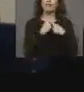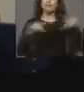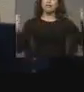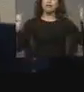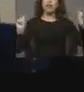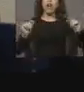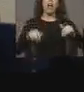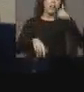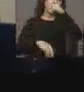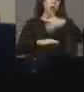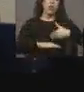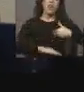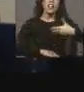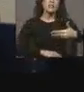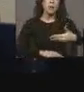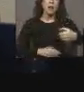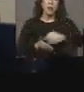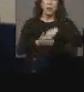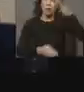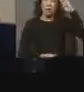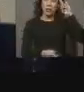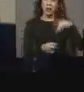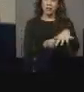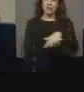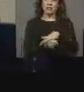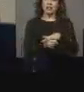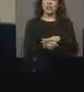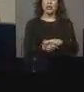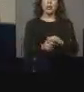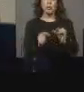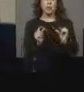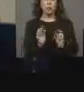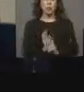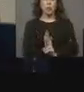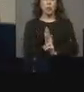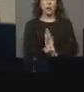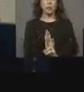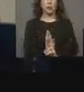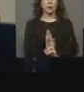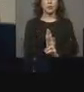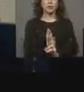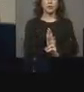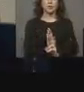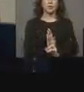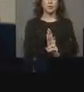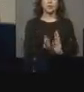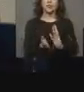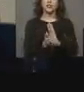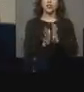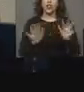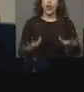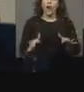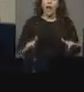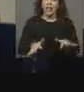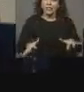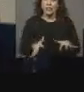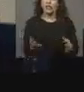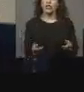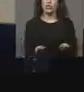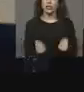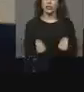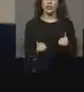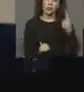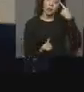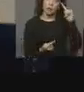tiempos posteriores. En un contexto de poca representatividad, todos los esfuerzos son necesarios